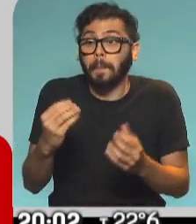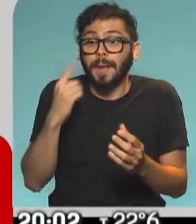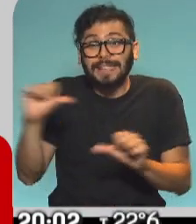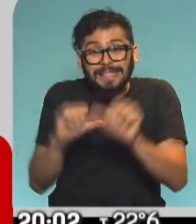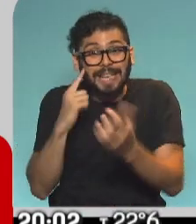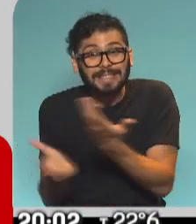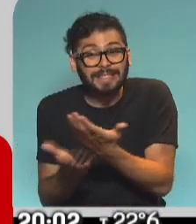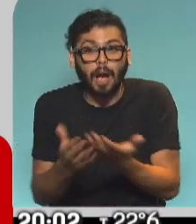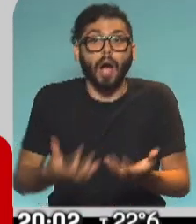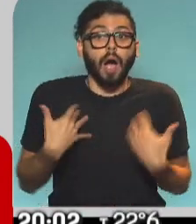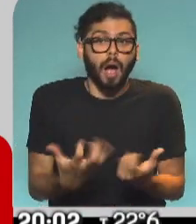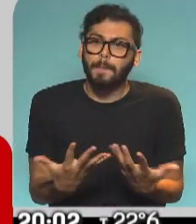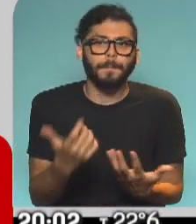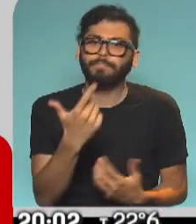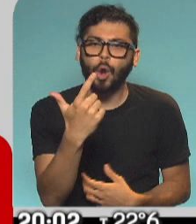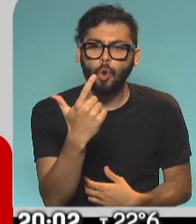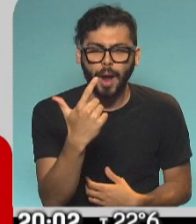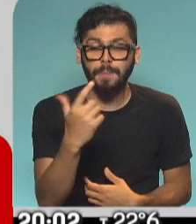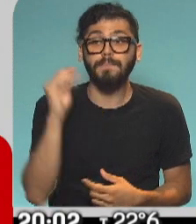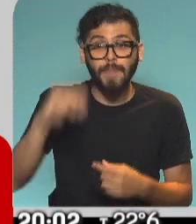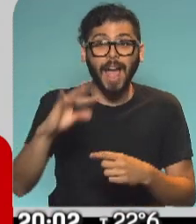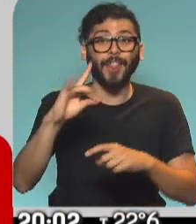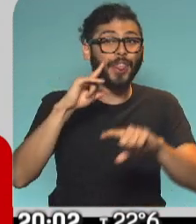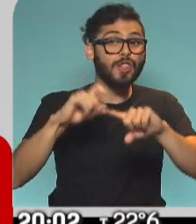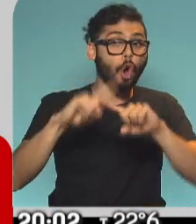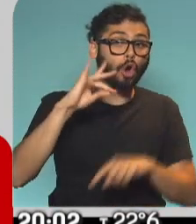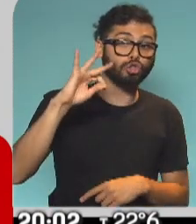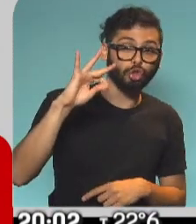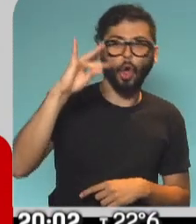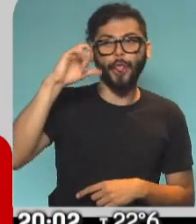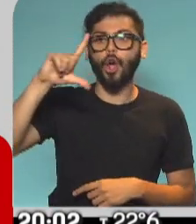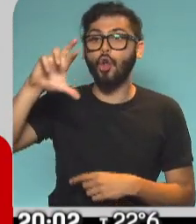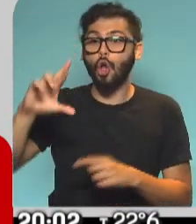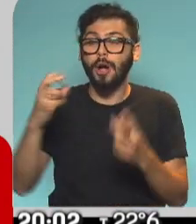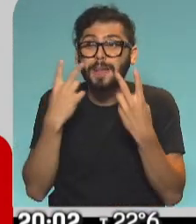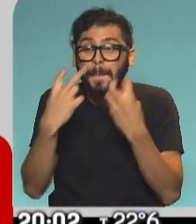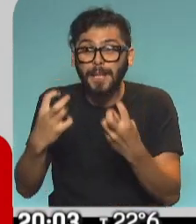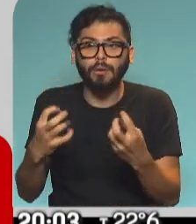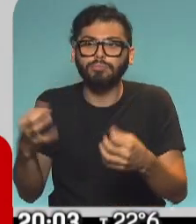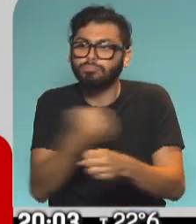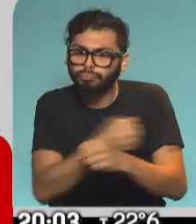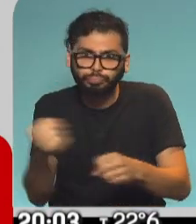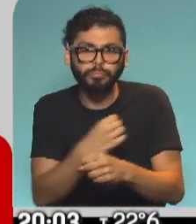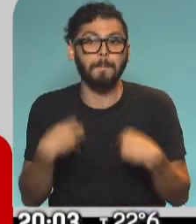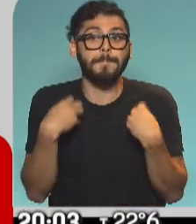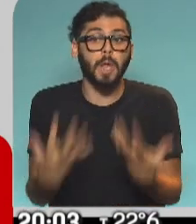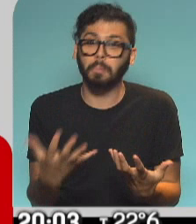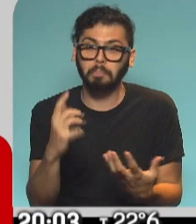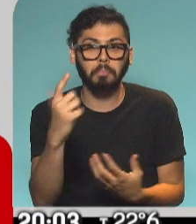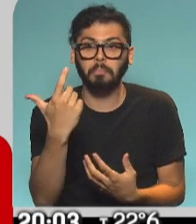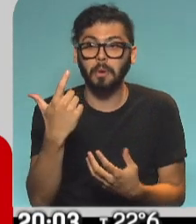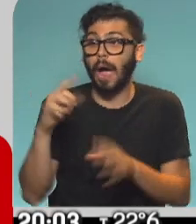utilización de dióxido de cloro no cuenta con estudios que demuestren su eficacia, que no posee autorización alguna por parte del organismo.